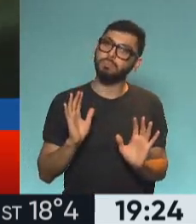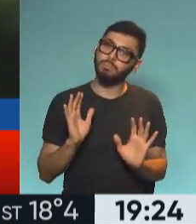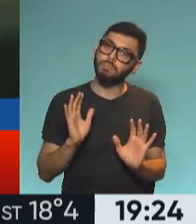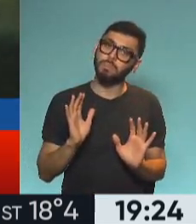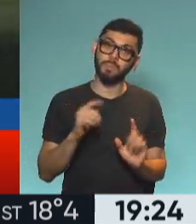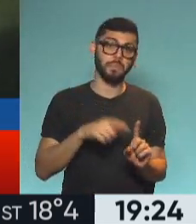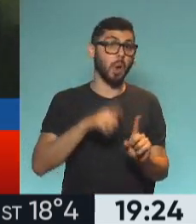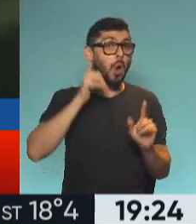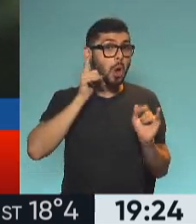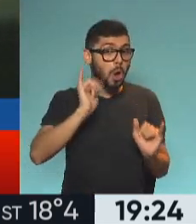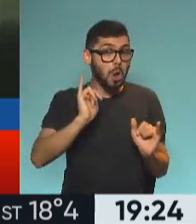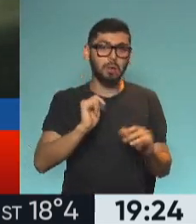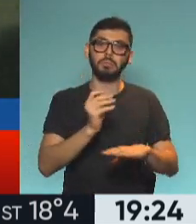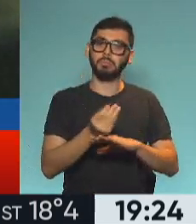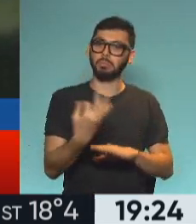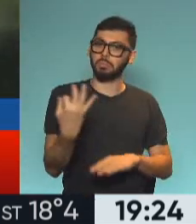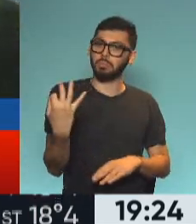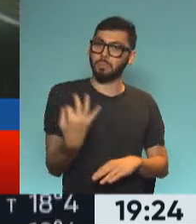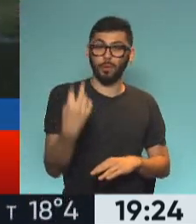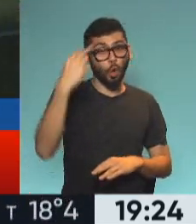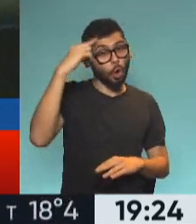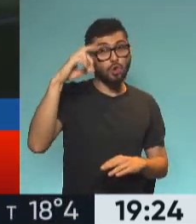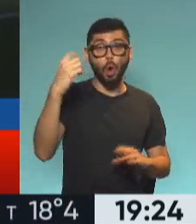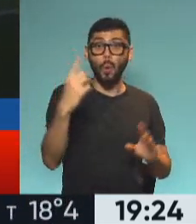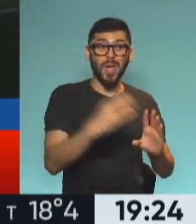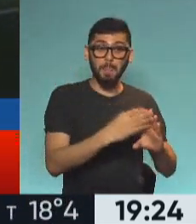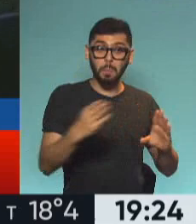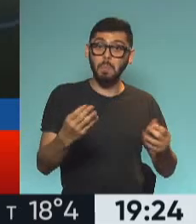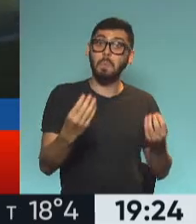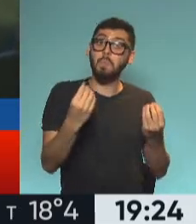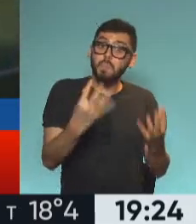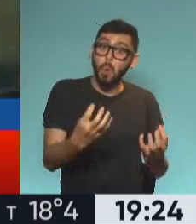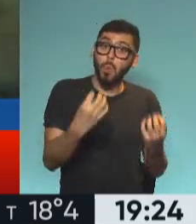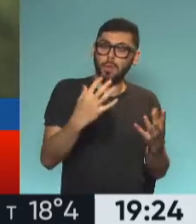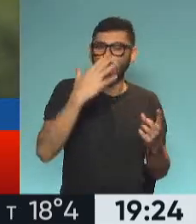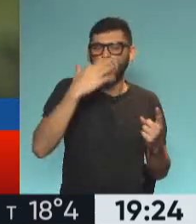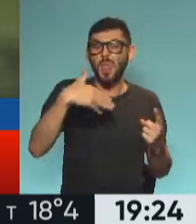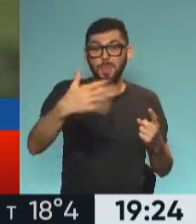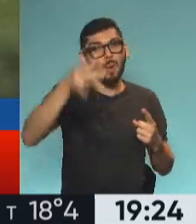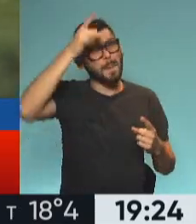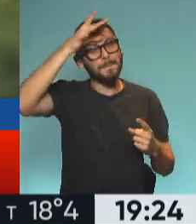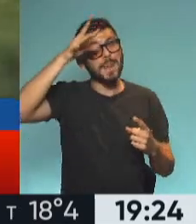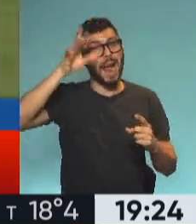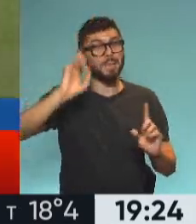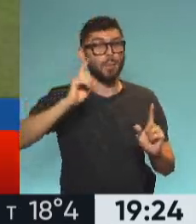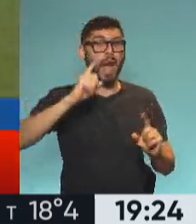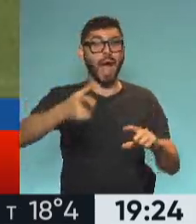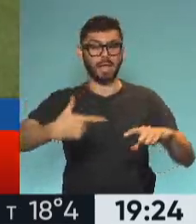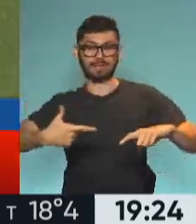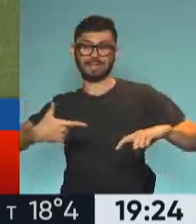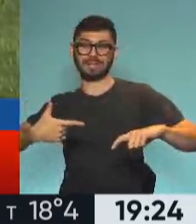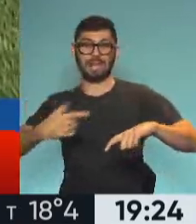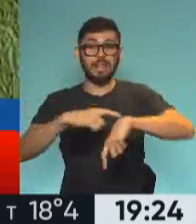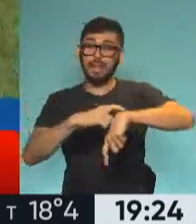el pibe se lució, no solo en los 90 minutos, sino en un ratito más cuando le mostremos los penales. El remate cruzado en el